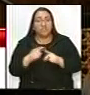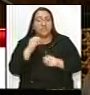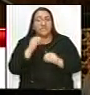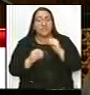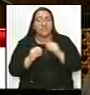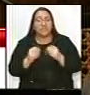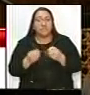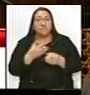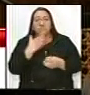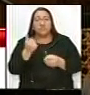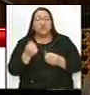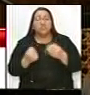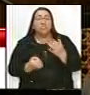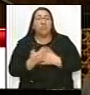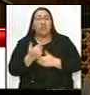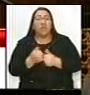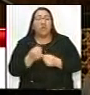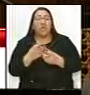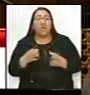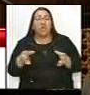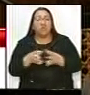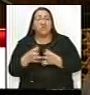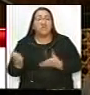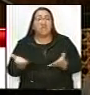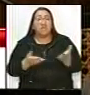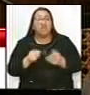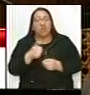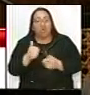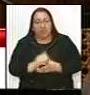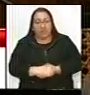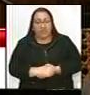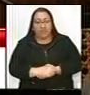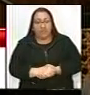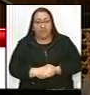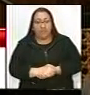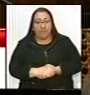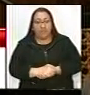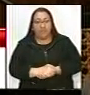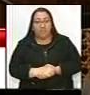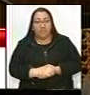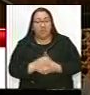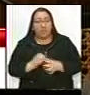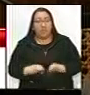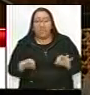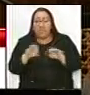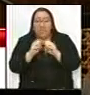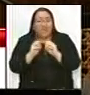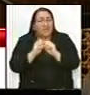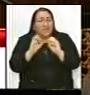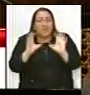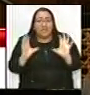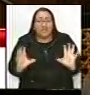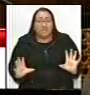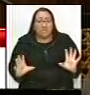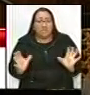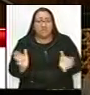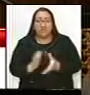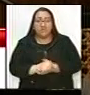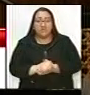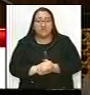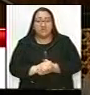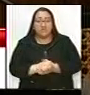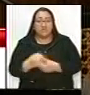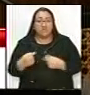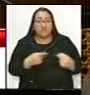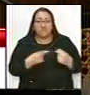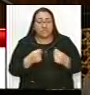tecnológicas para la provisión del servicio por otras operadoras es sumamente claro que la competencia